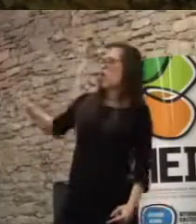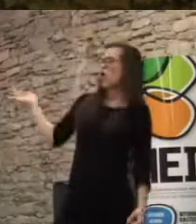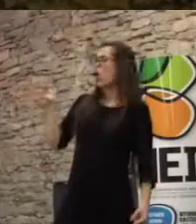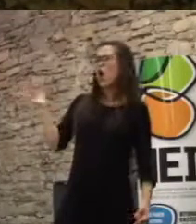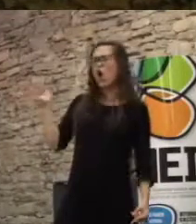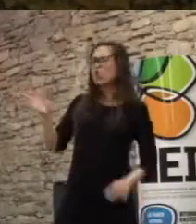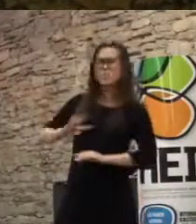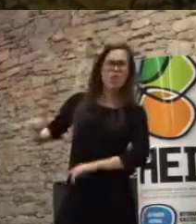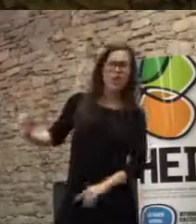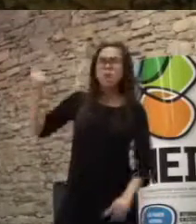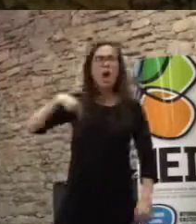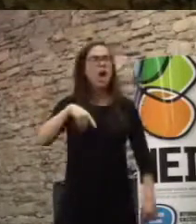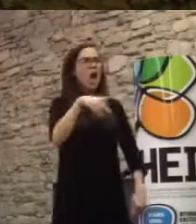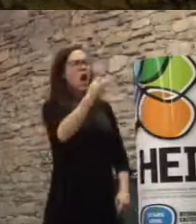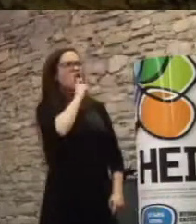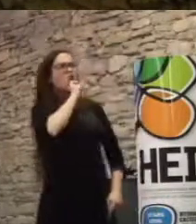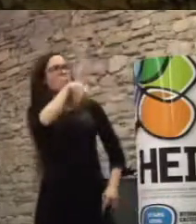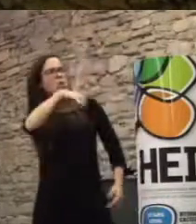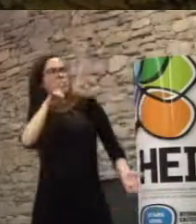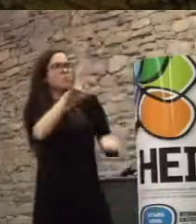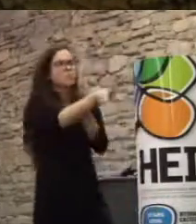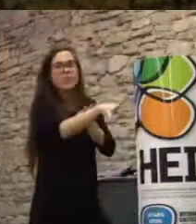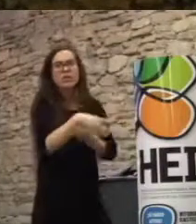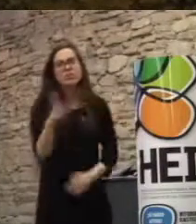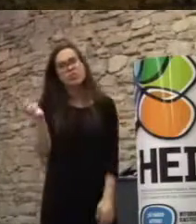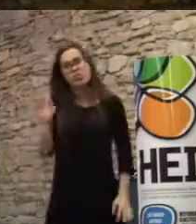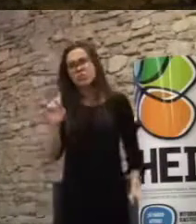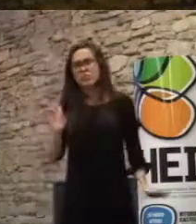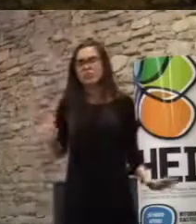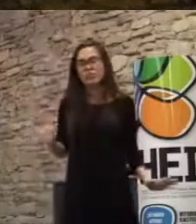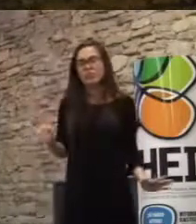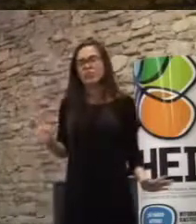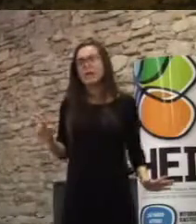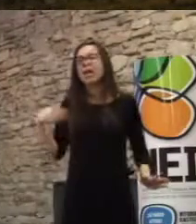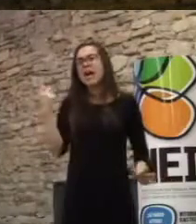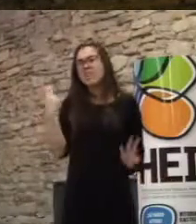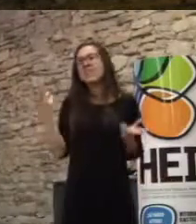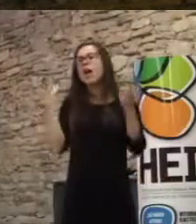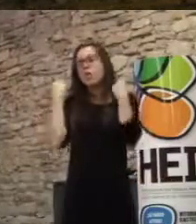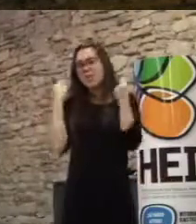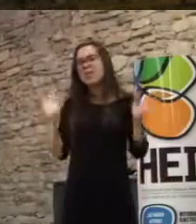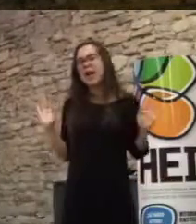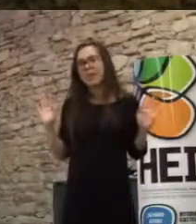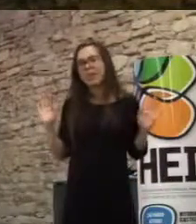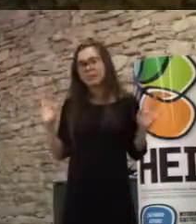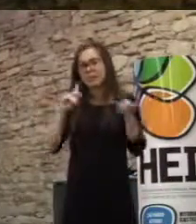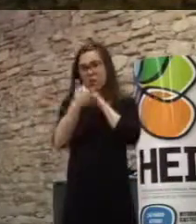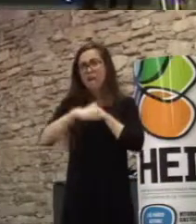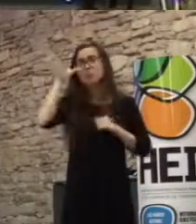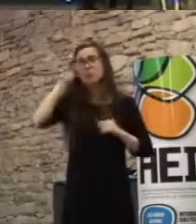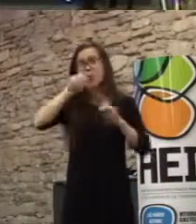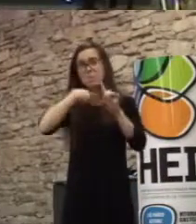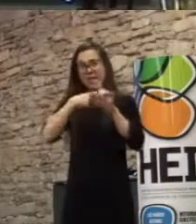en mi vida y de como despedido de hombre no no no está no en la idea está una idea la idea es aplicar humildad para recibir la respuesta